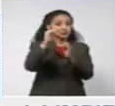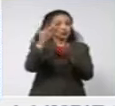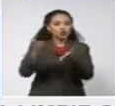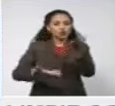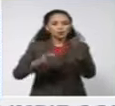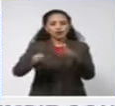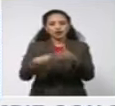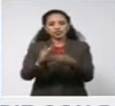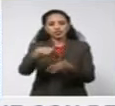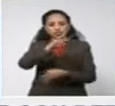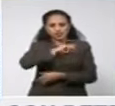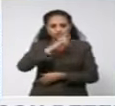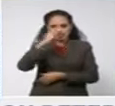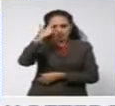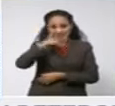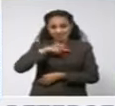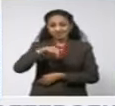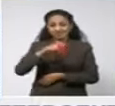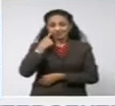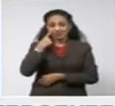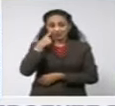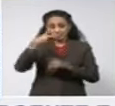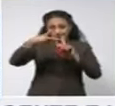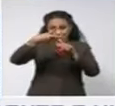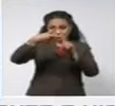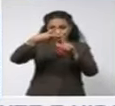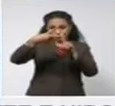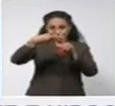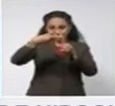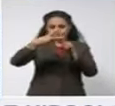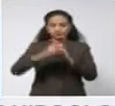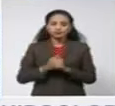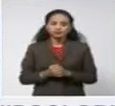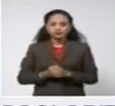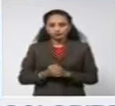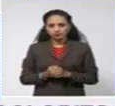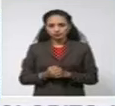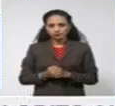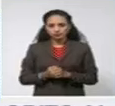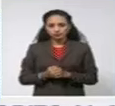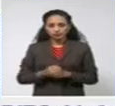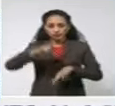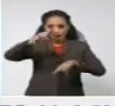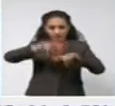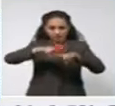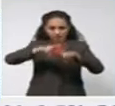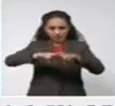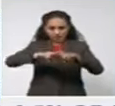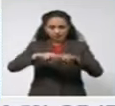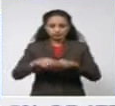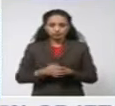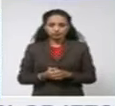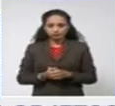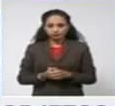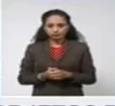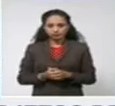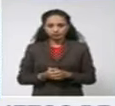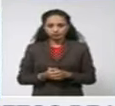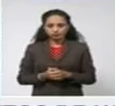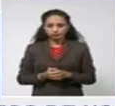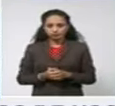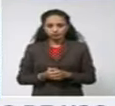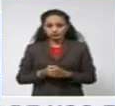ayer. Le sigue en orden la provincia de La Habana, que tiene una tasa de